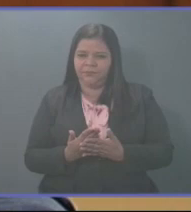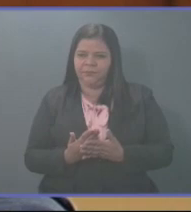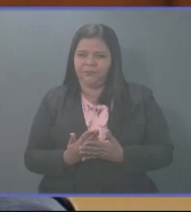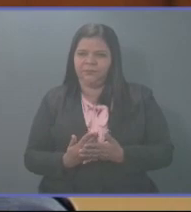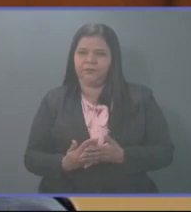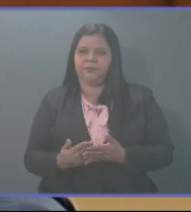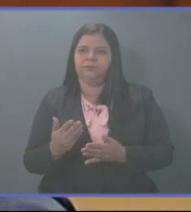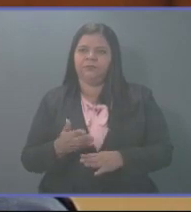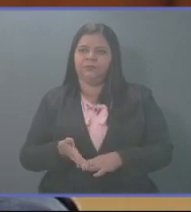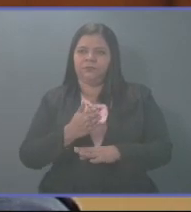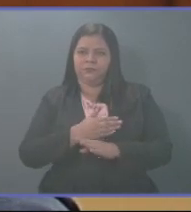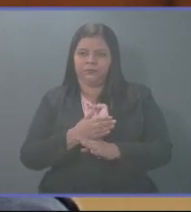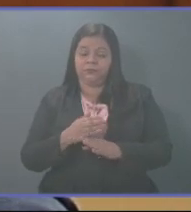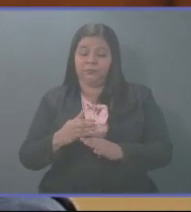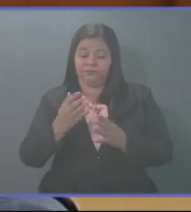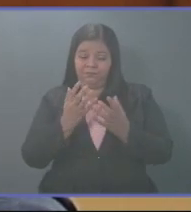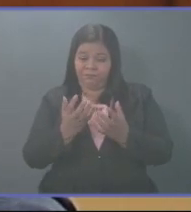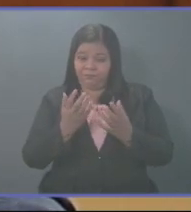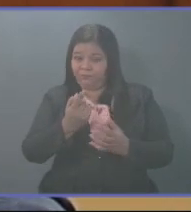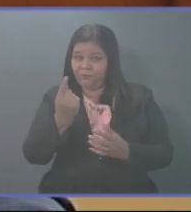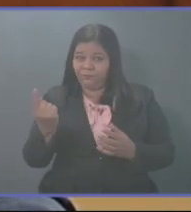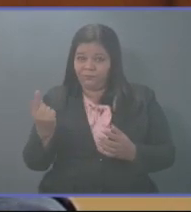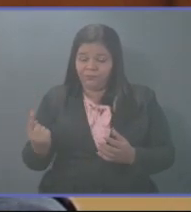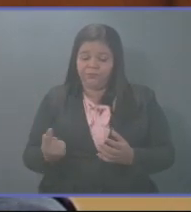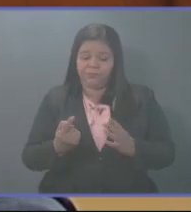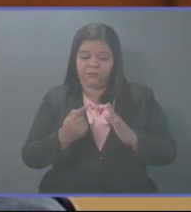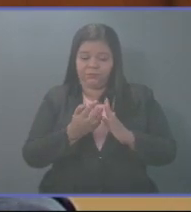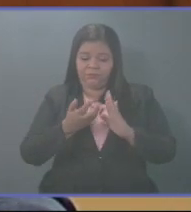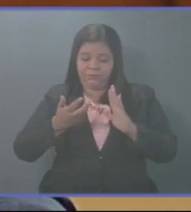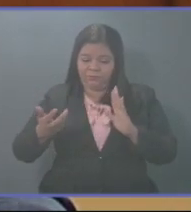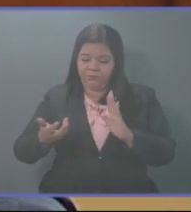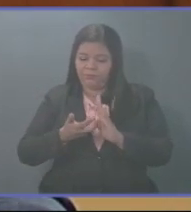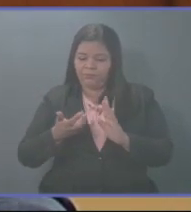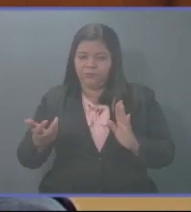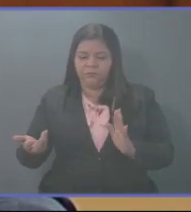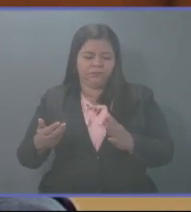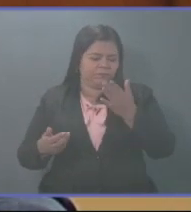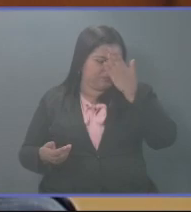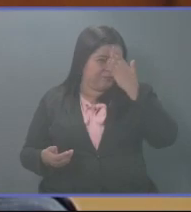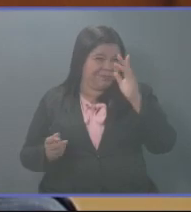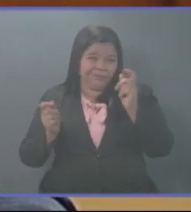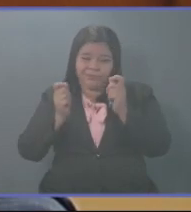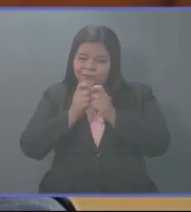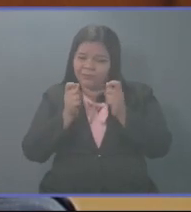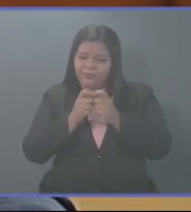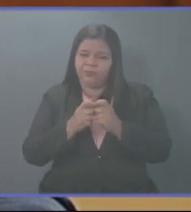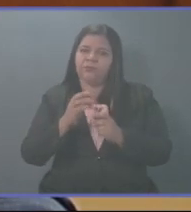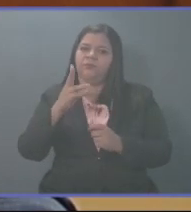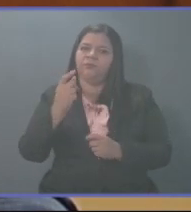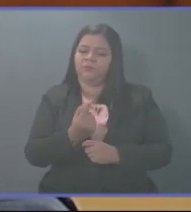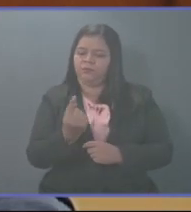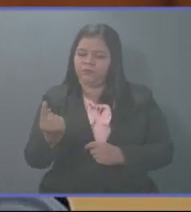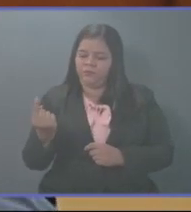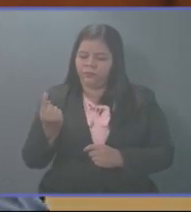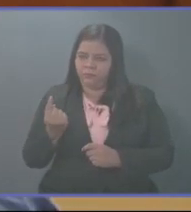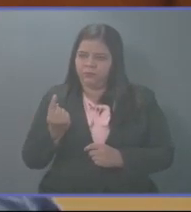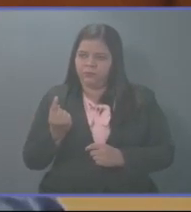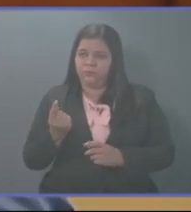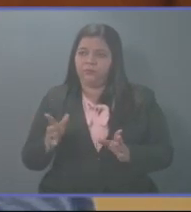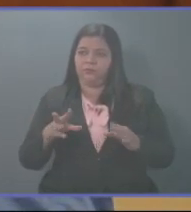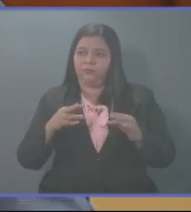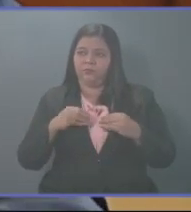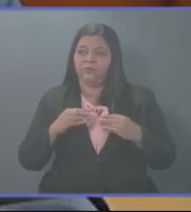que el desplazamiento es numeroso y disperso, se desconoce la cifra exacta de los afectados, dado que